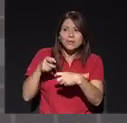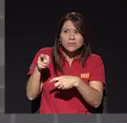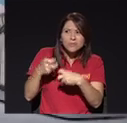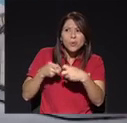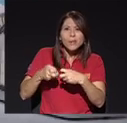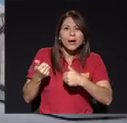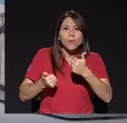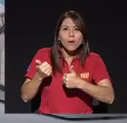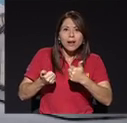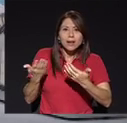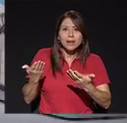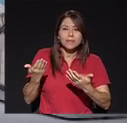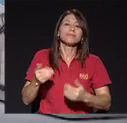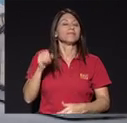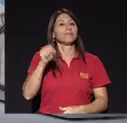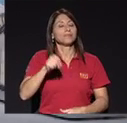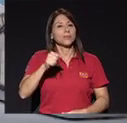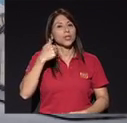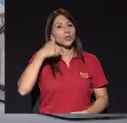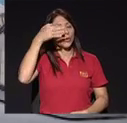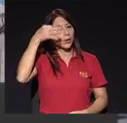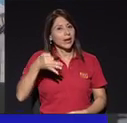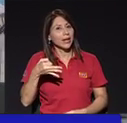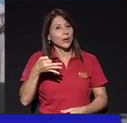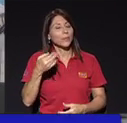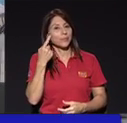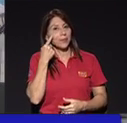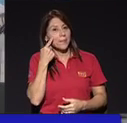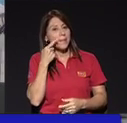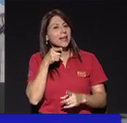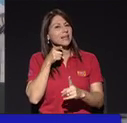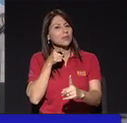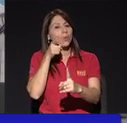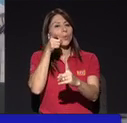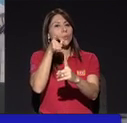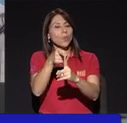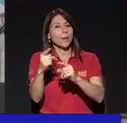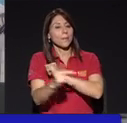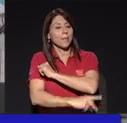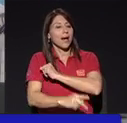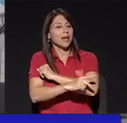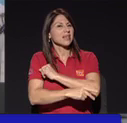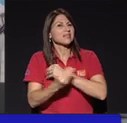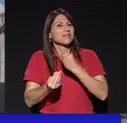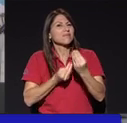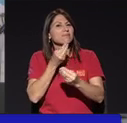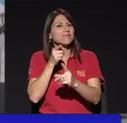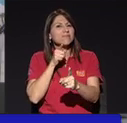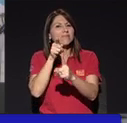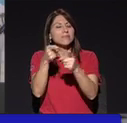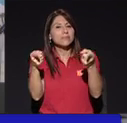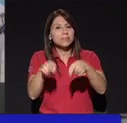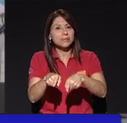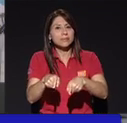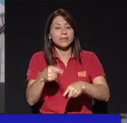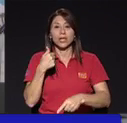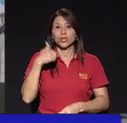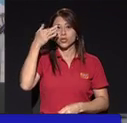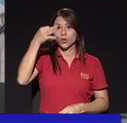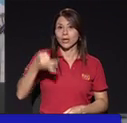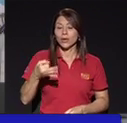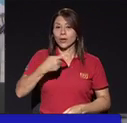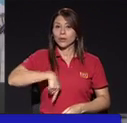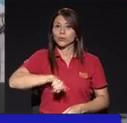que en la línea de estos retos, ¿verdad? Que hacia dónde vamos como país, ¿verdad? Creo que estamos